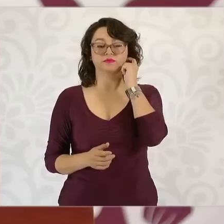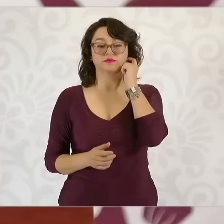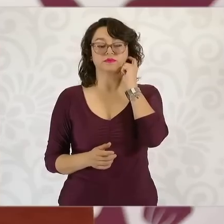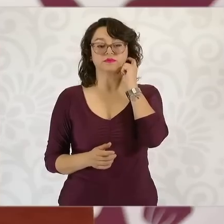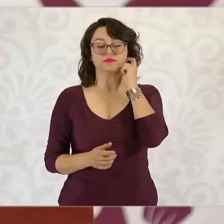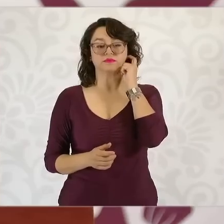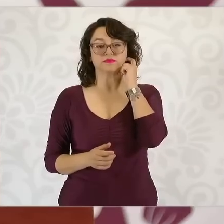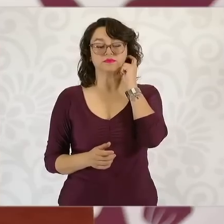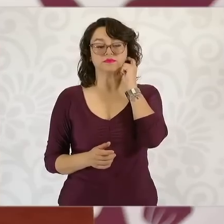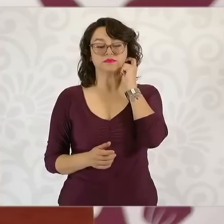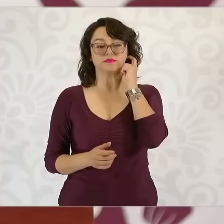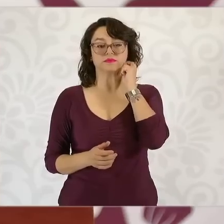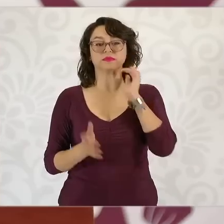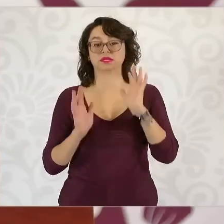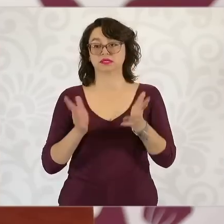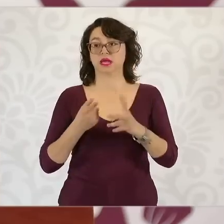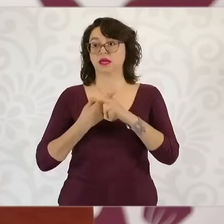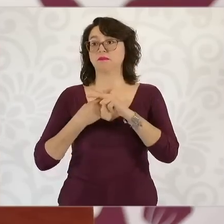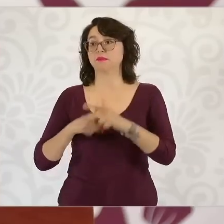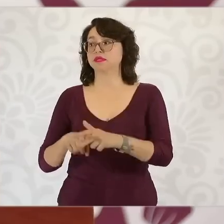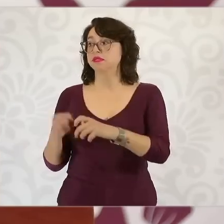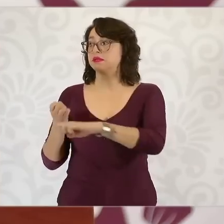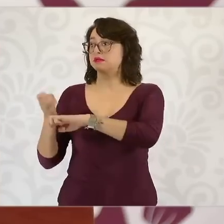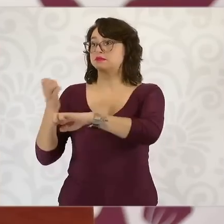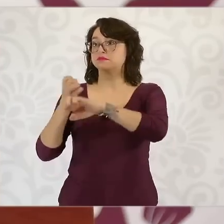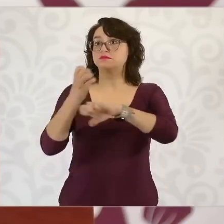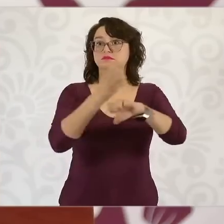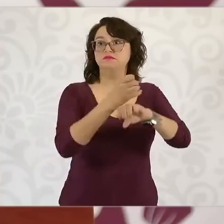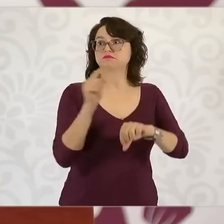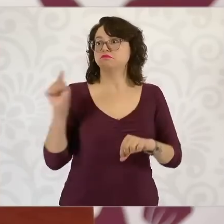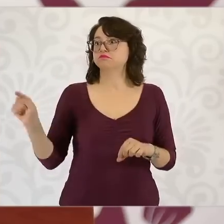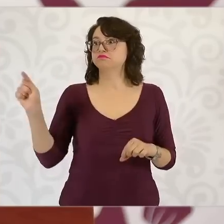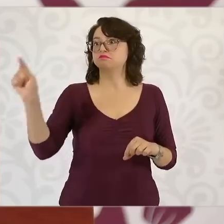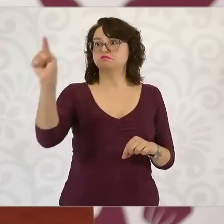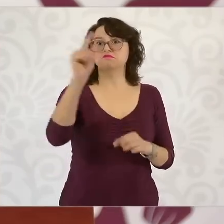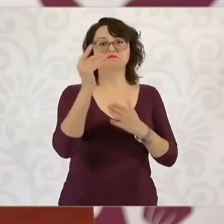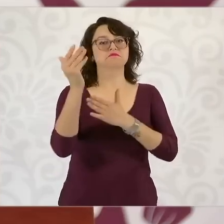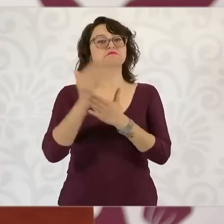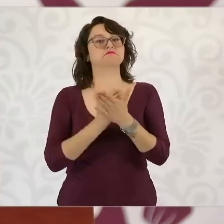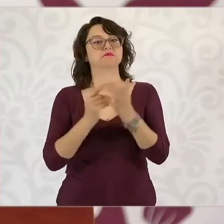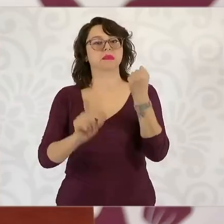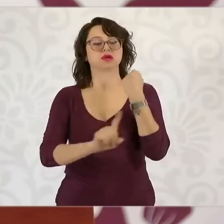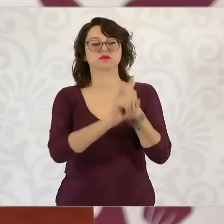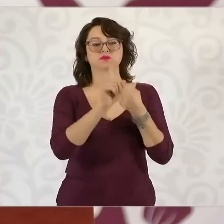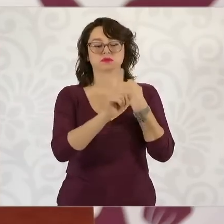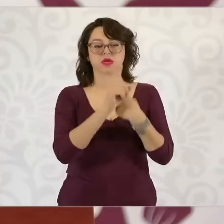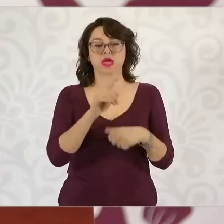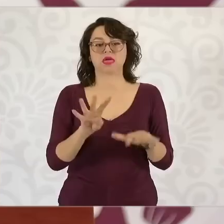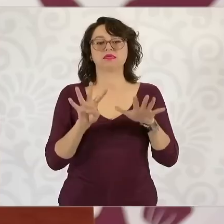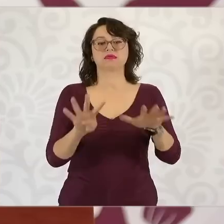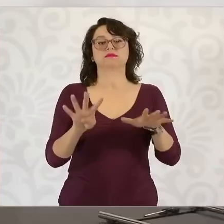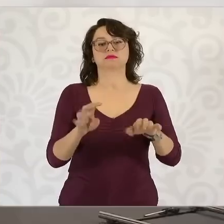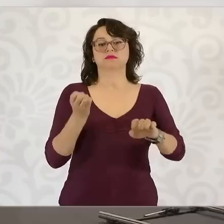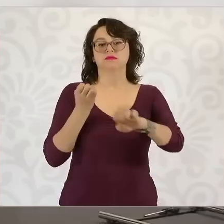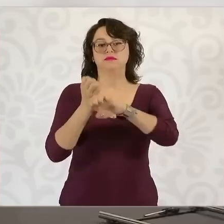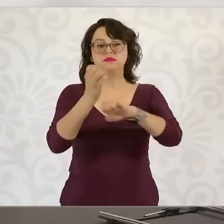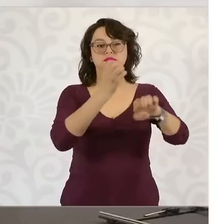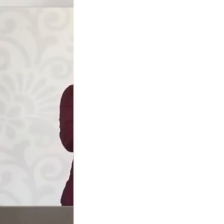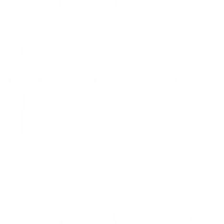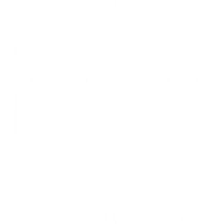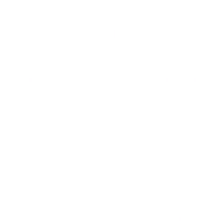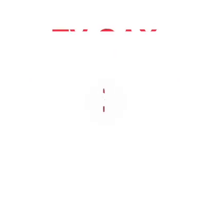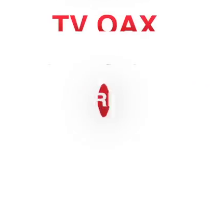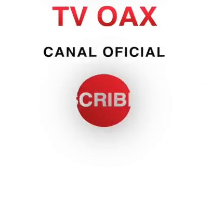reflejada en varias entidades federativas del país. En 19 estados de la República, el Ejército y la Marina han